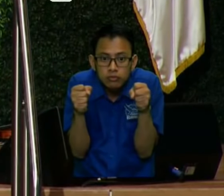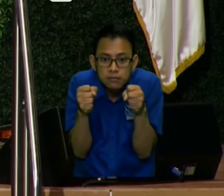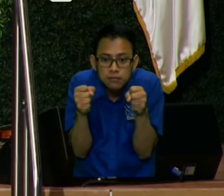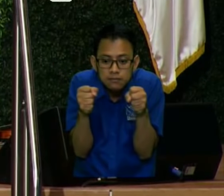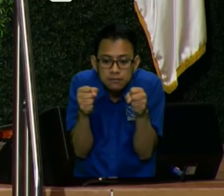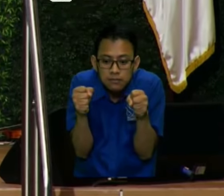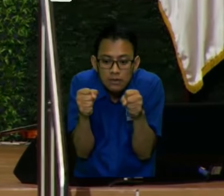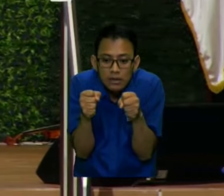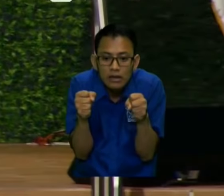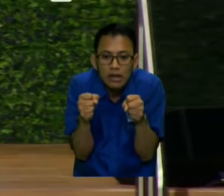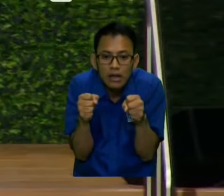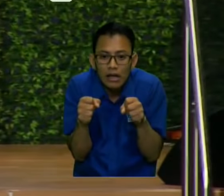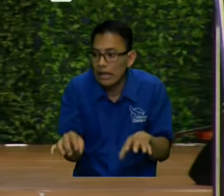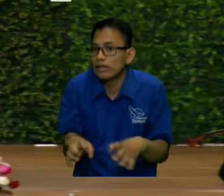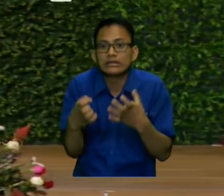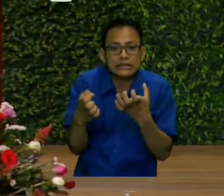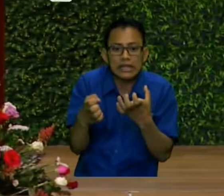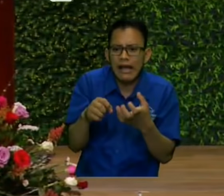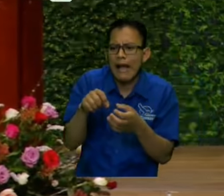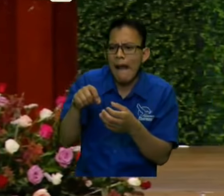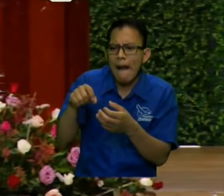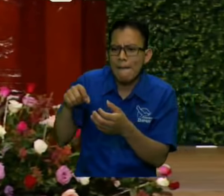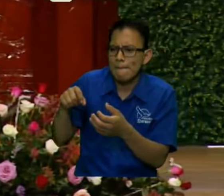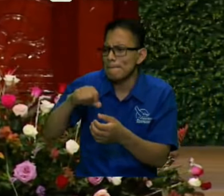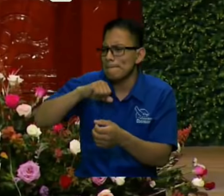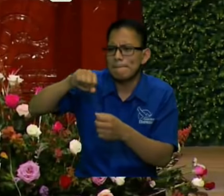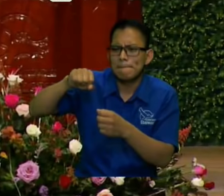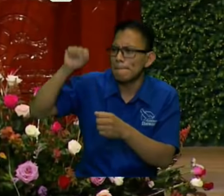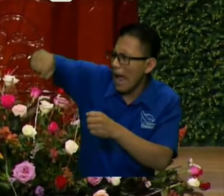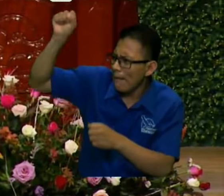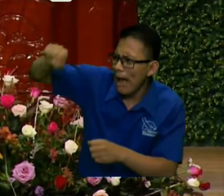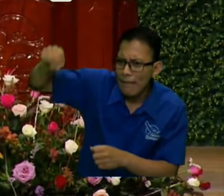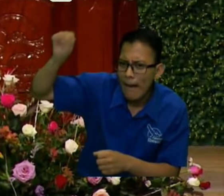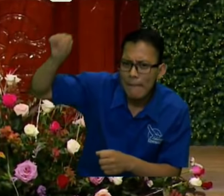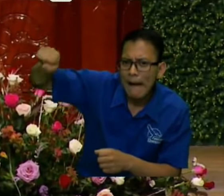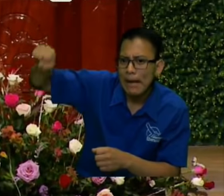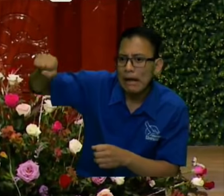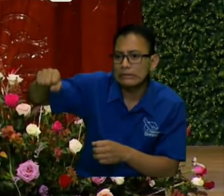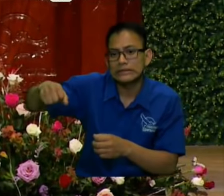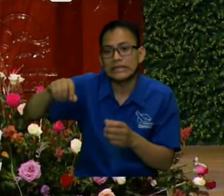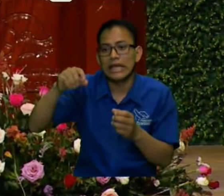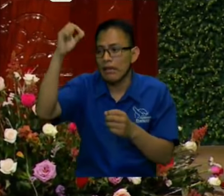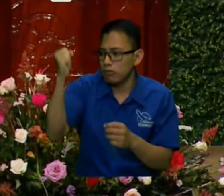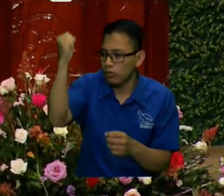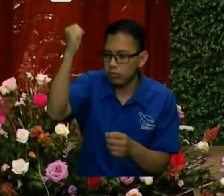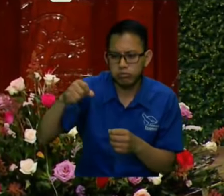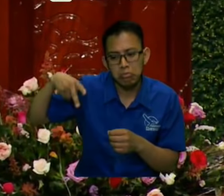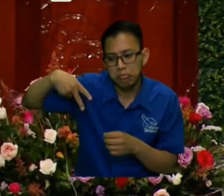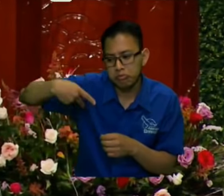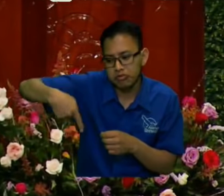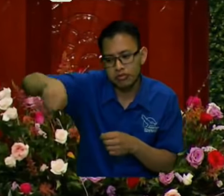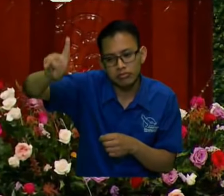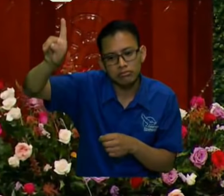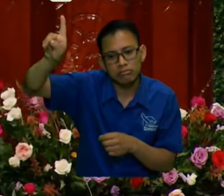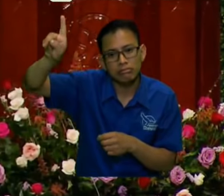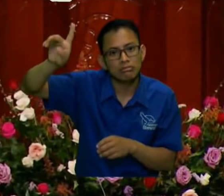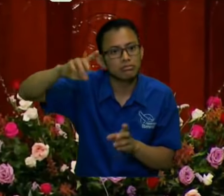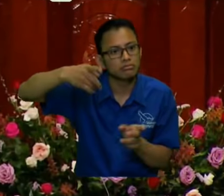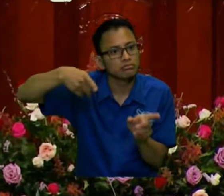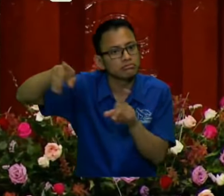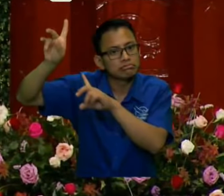Entonces patalearon, pero como estaba bien hermético, no los oyeron, arrancó el tren y se fueron. Cuando llegaron al otro pueblo y abrieron el